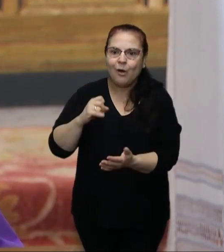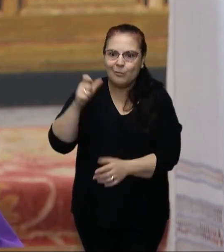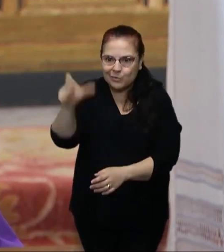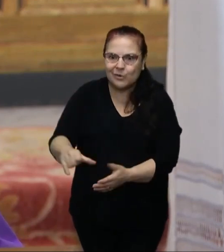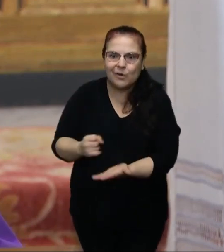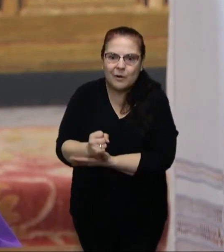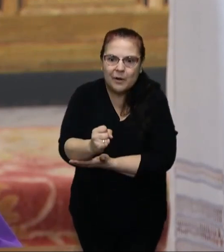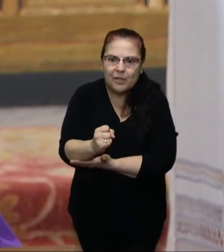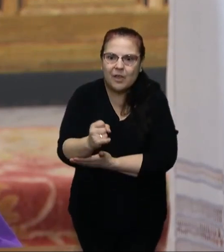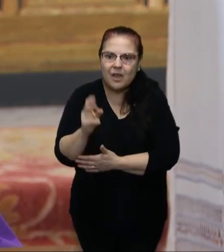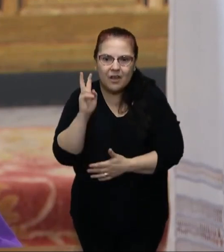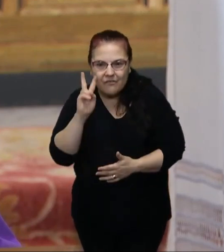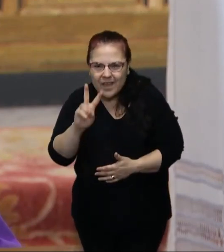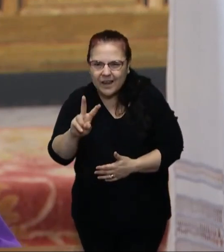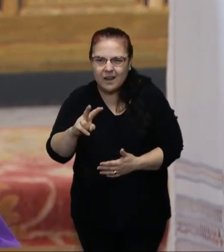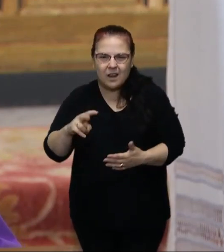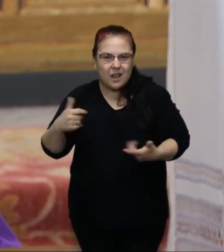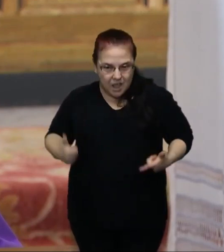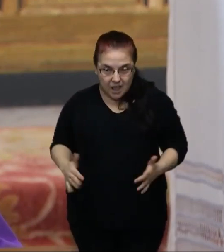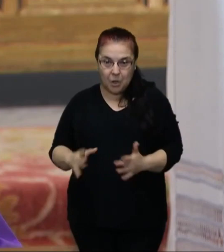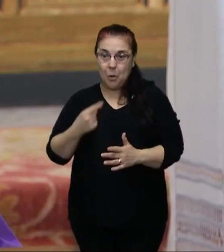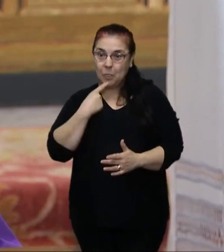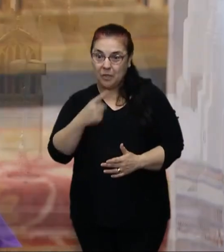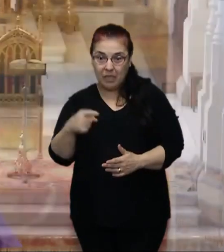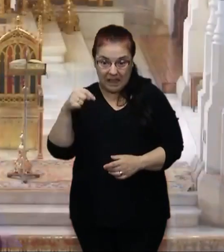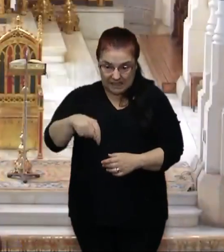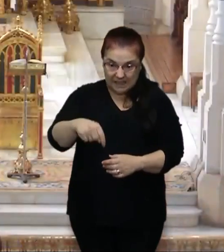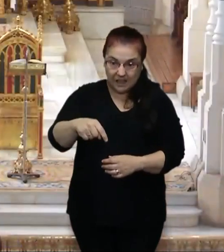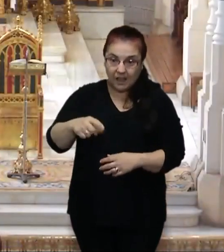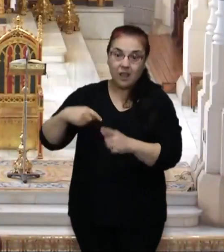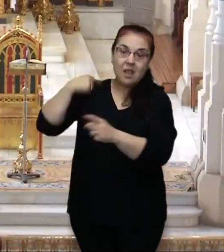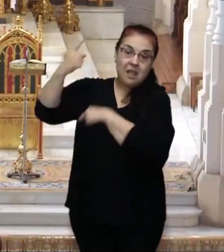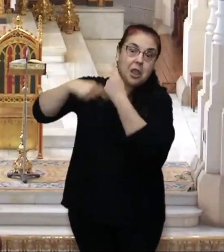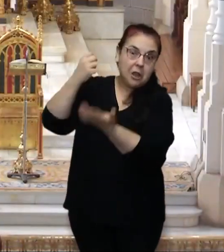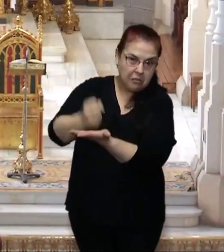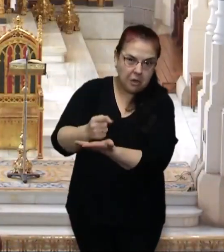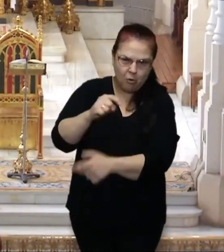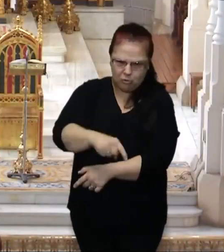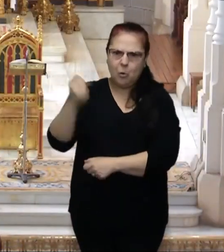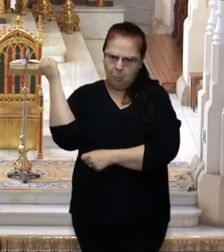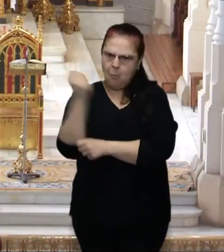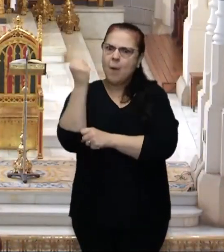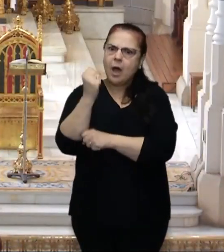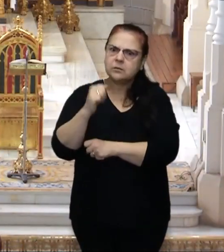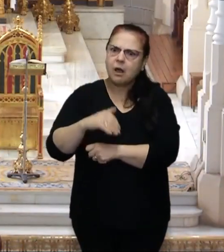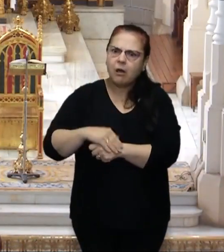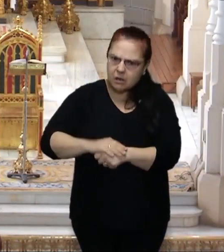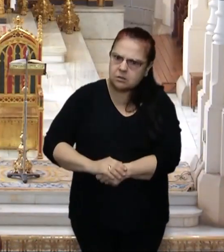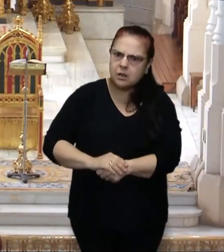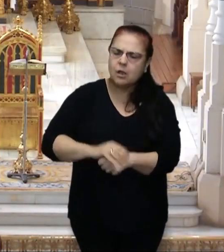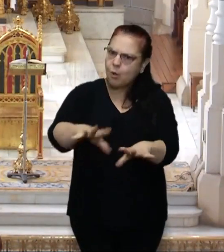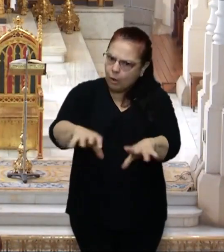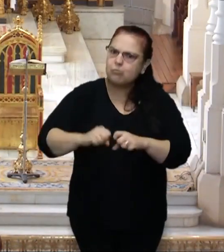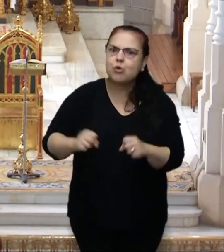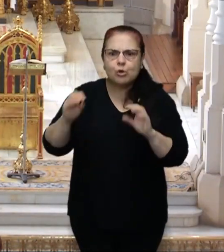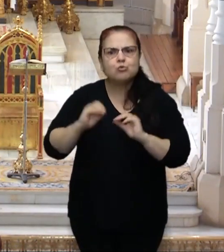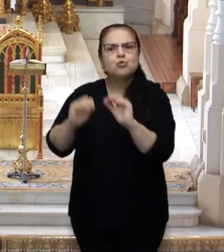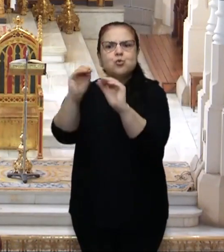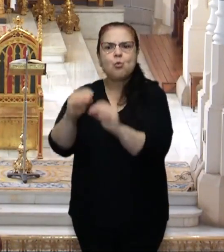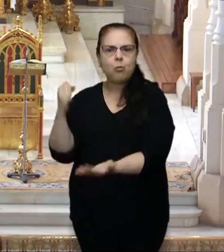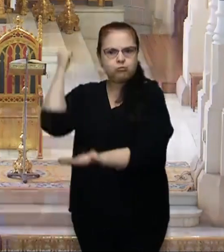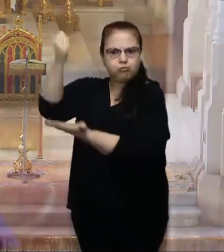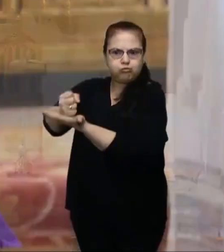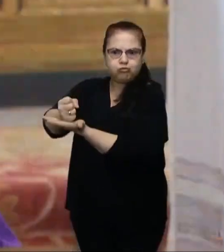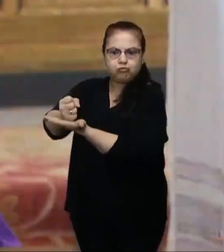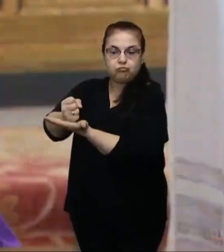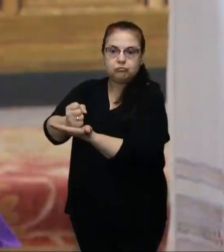al hijo, se dijeron: este es el heredero. Venid, lo matamos y nos quedamos con su herencia.